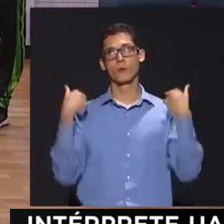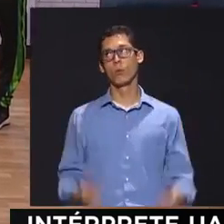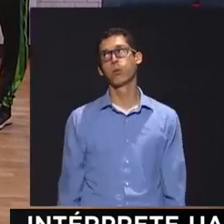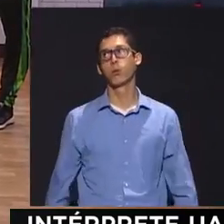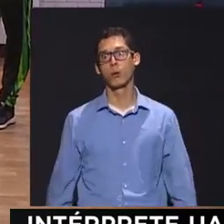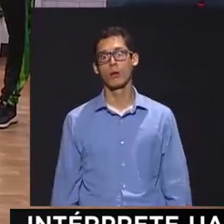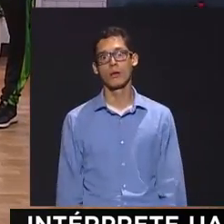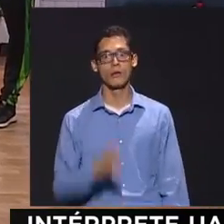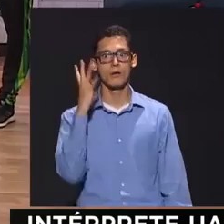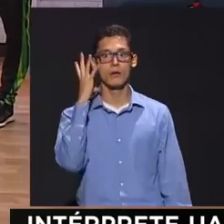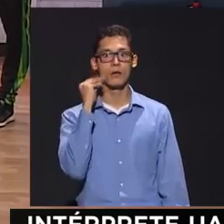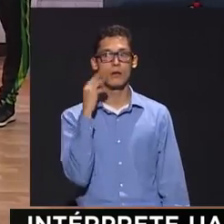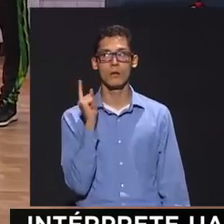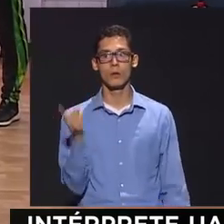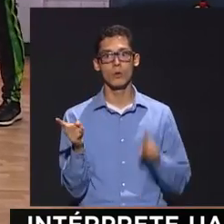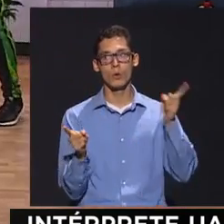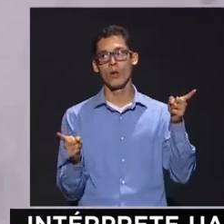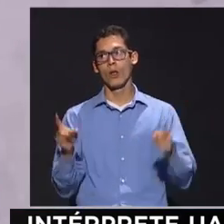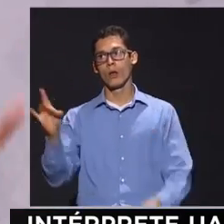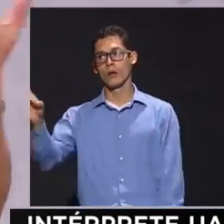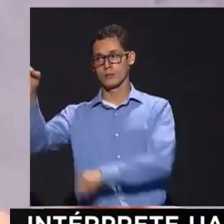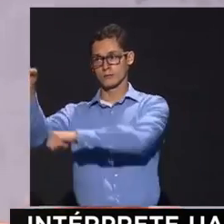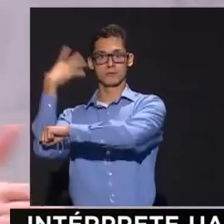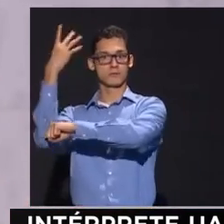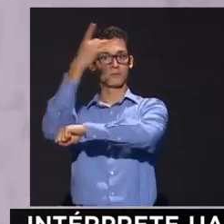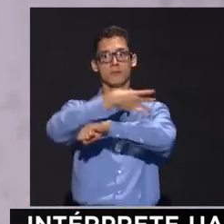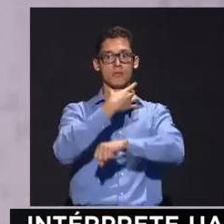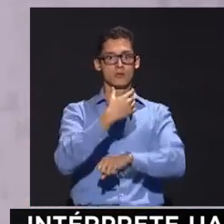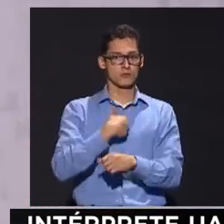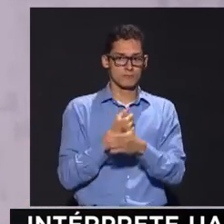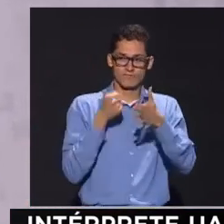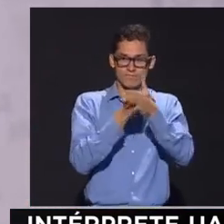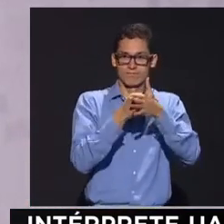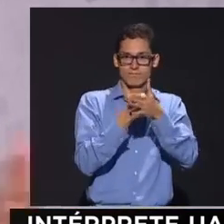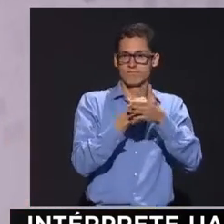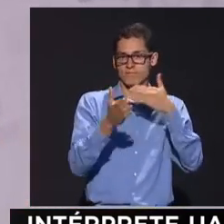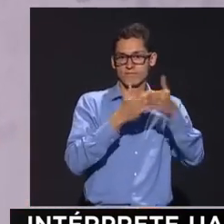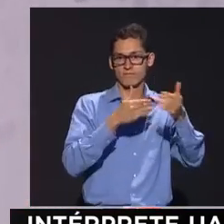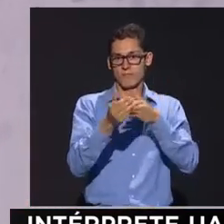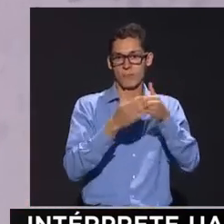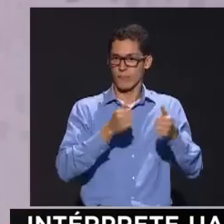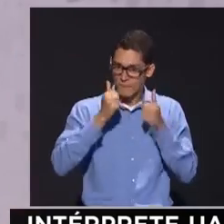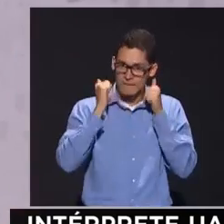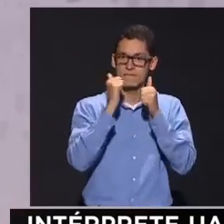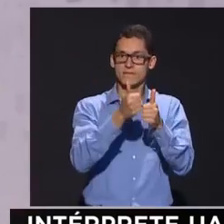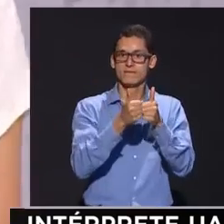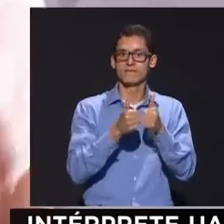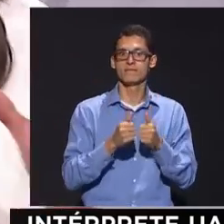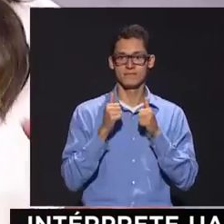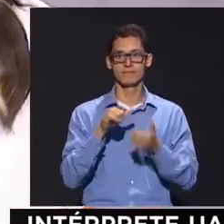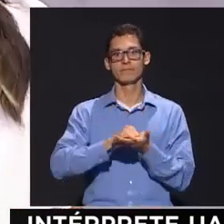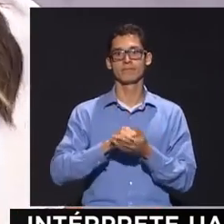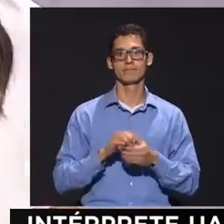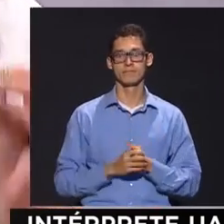es decir hago un esfuerzo por gaspar estoy segura que ustedes desde sus hogares también pueden disfrutar pueden